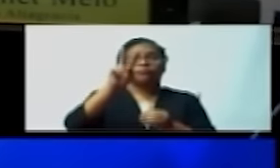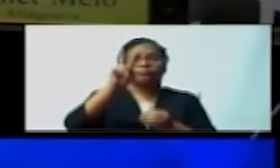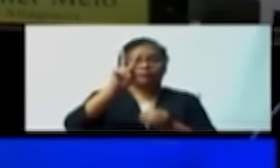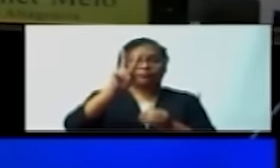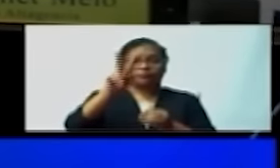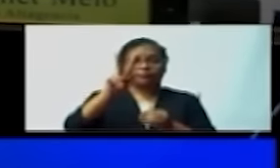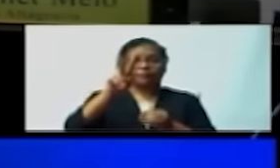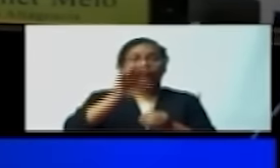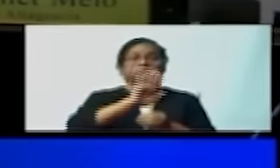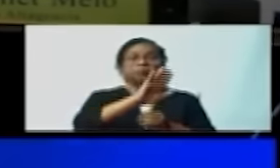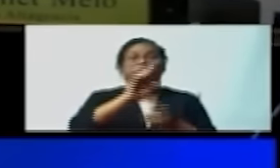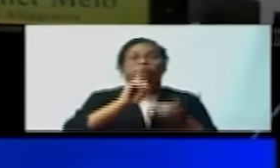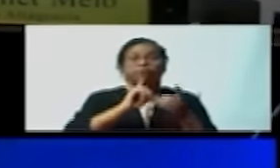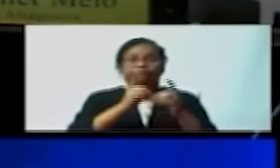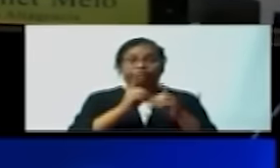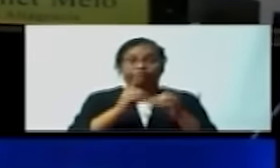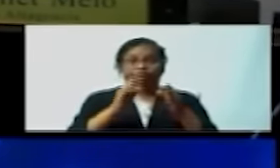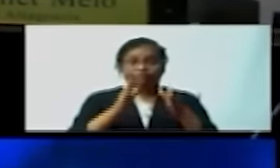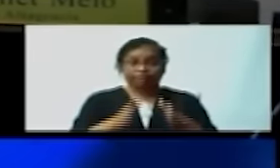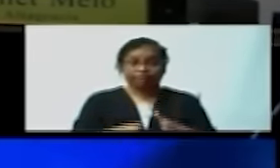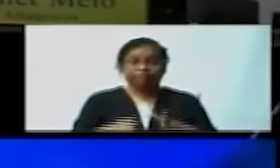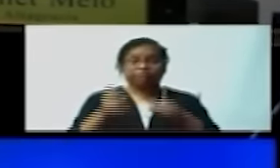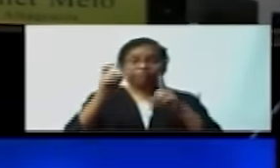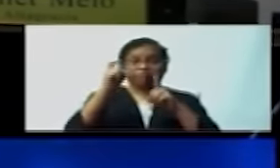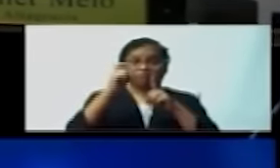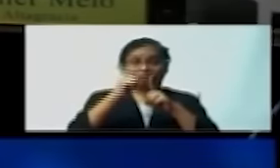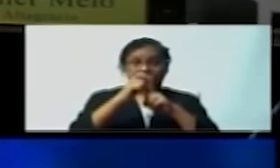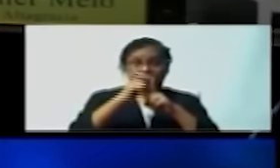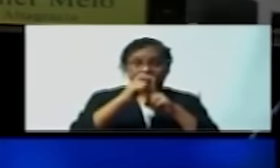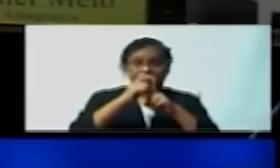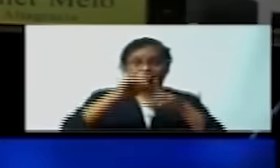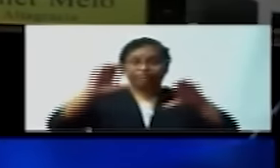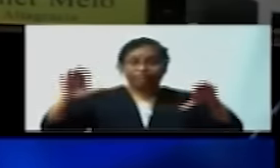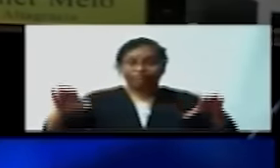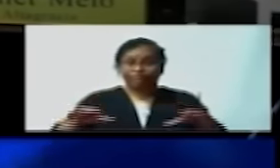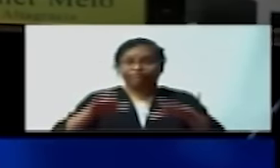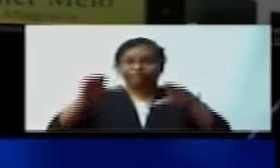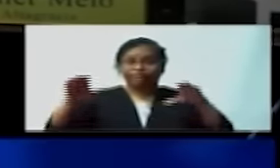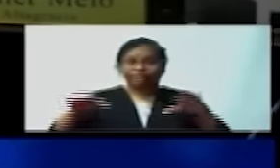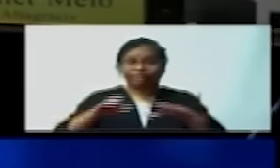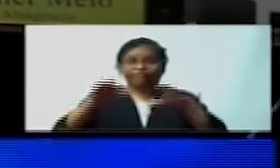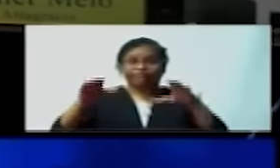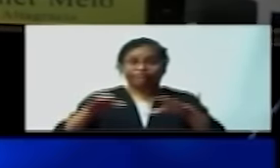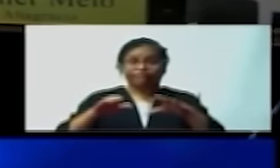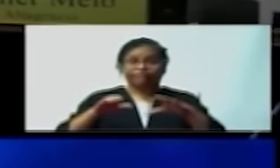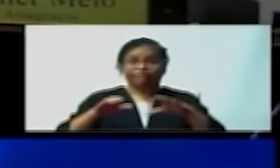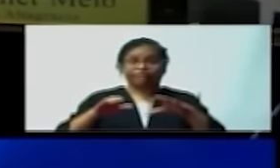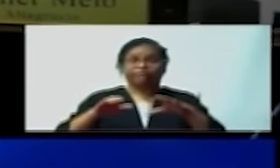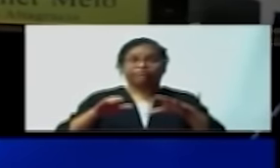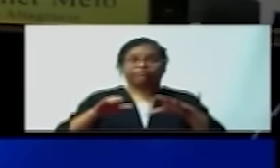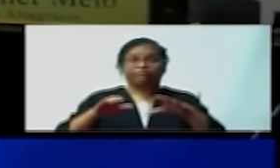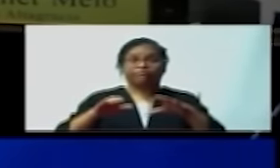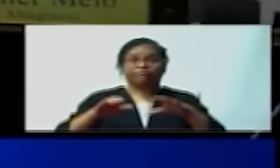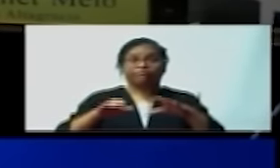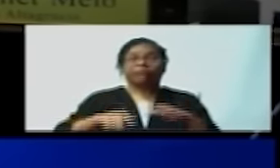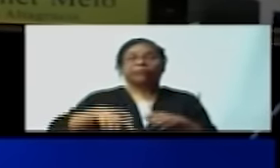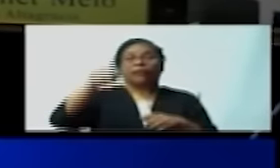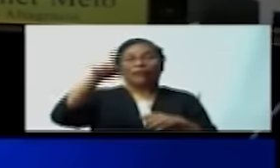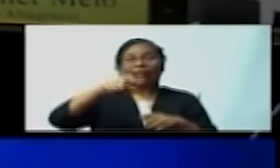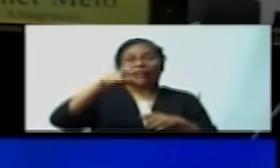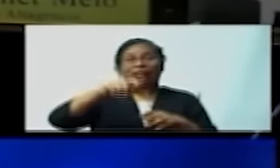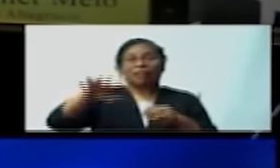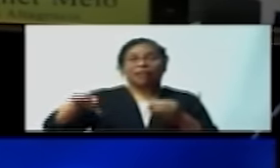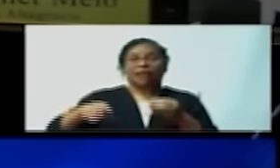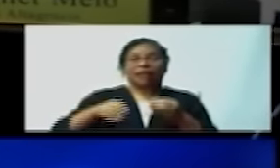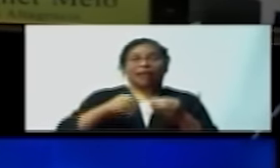respectivamente, al lado de la palabra actividad debía incorporarse la expresión presumiblemente ilícita. Es